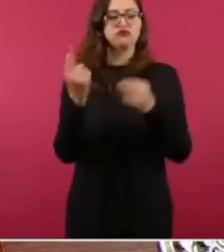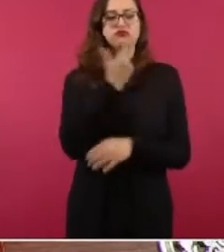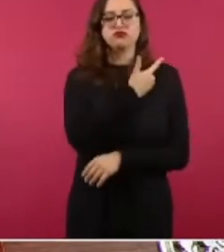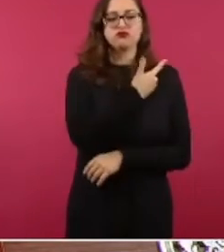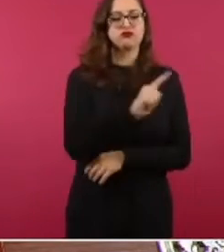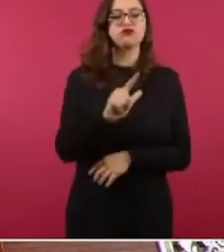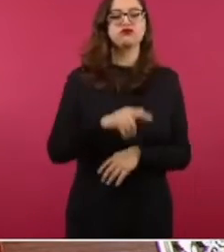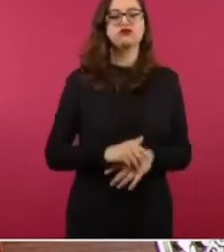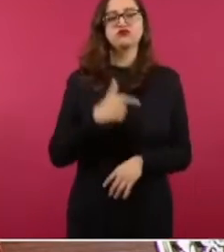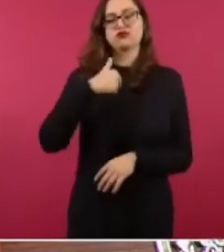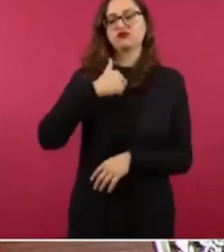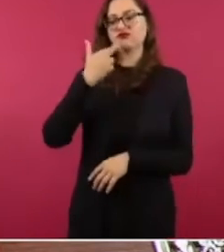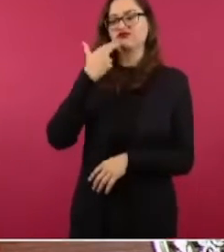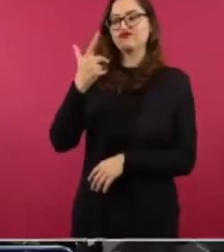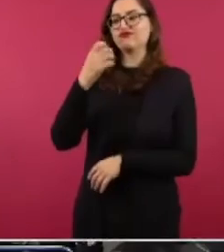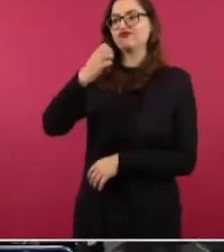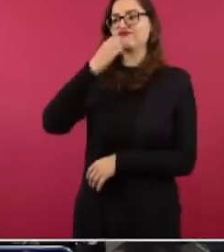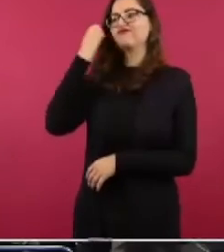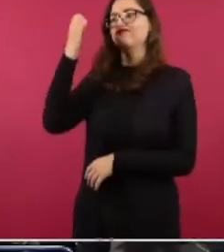muchas escuelas.